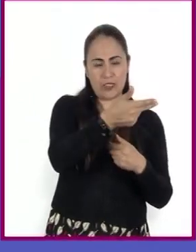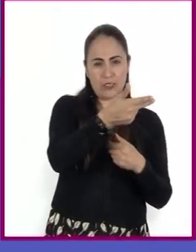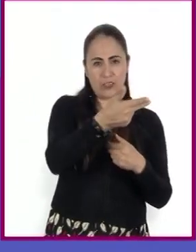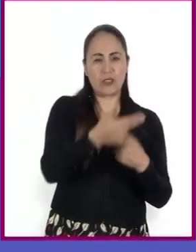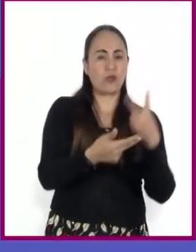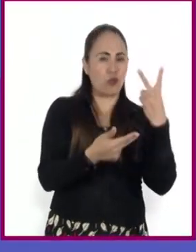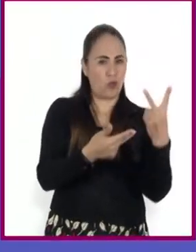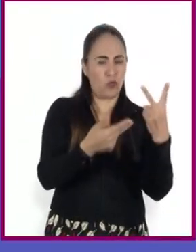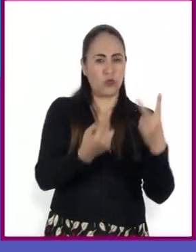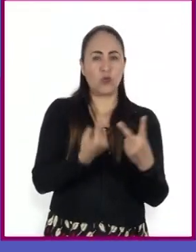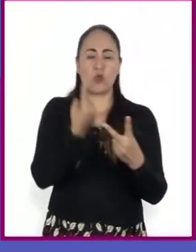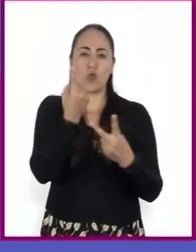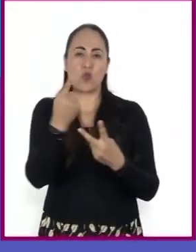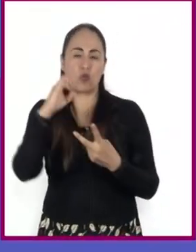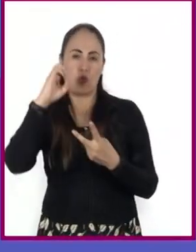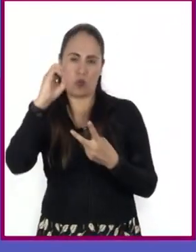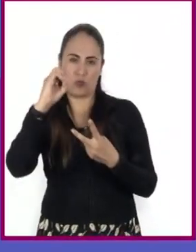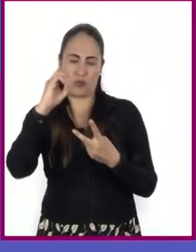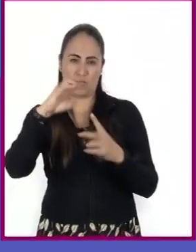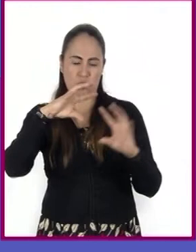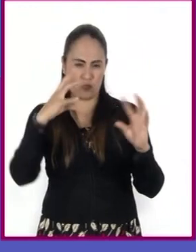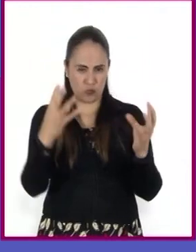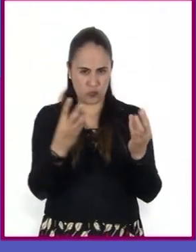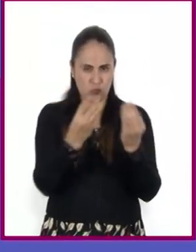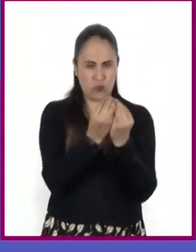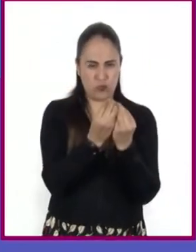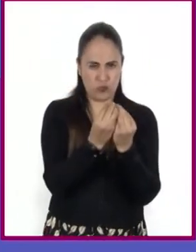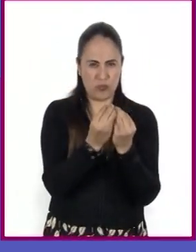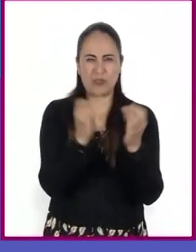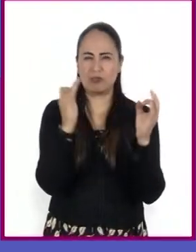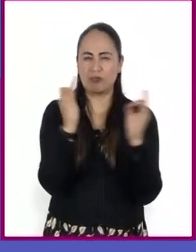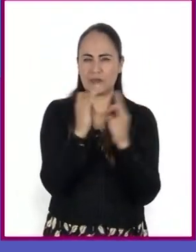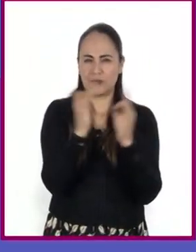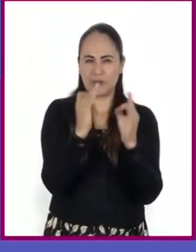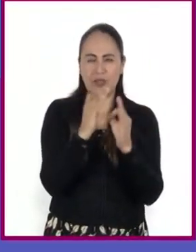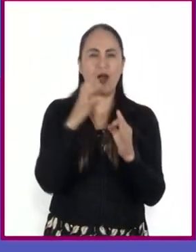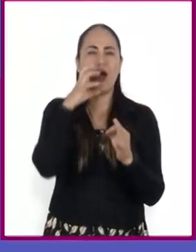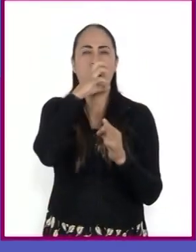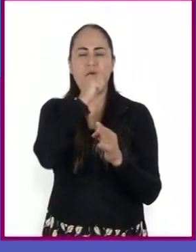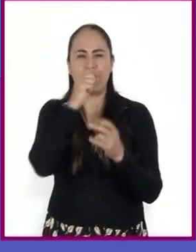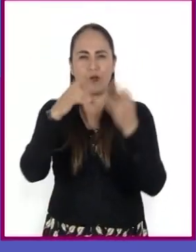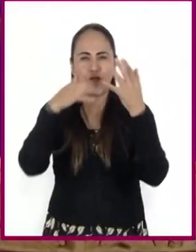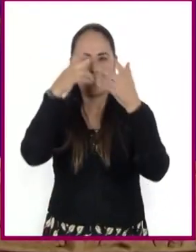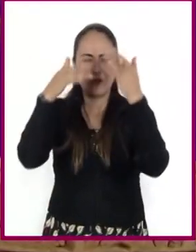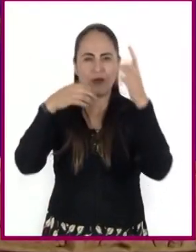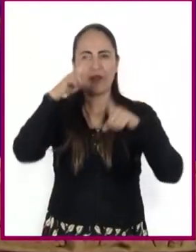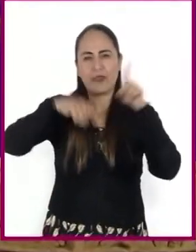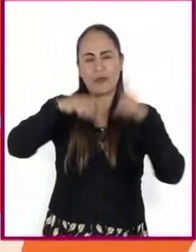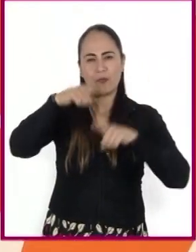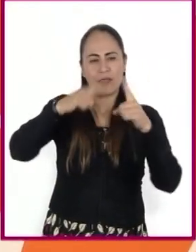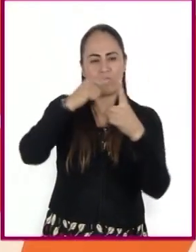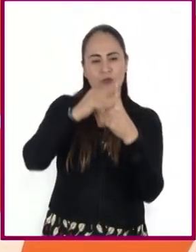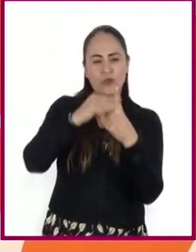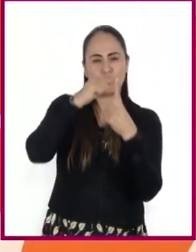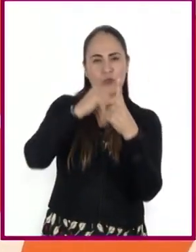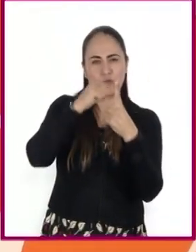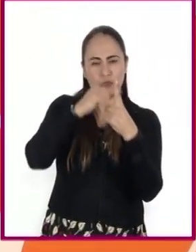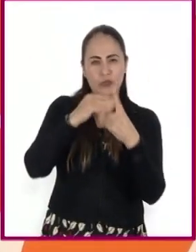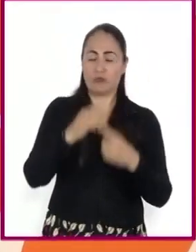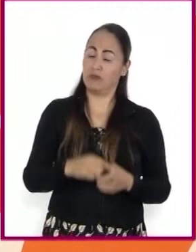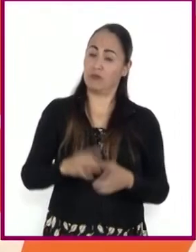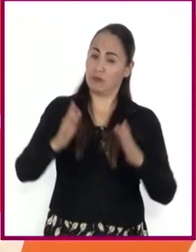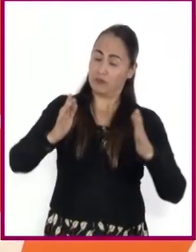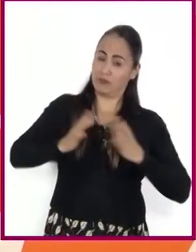que pueden adquirir los 3 estados de la materia en conformidad con la temperatura del ambiente. Me